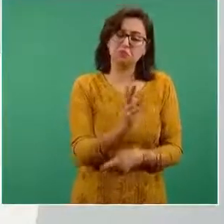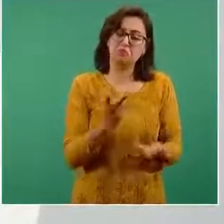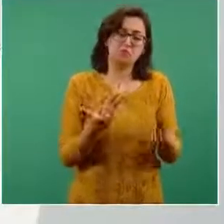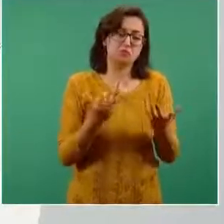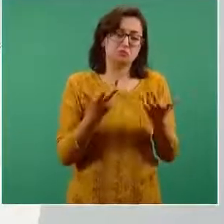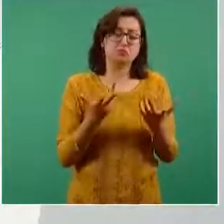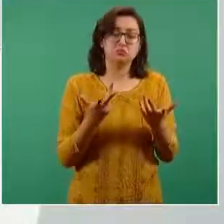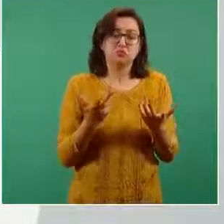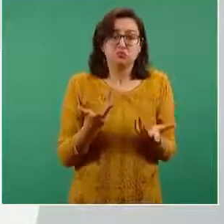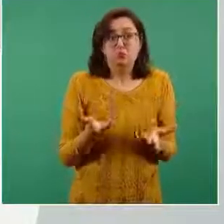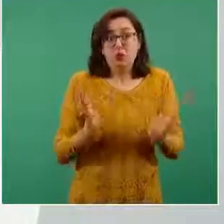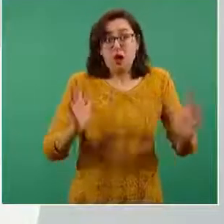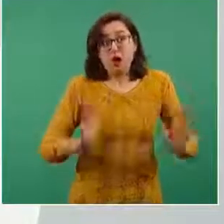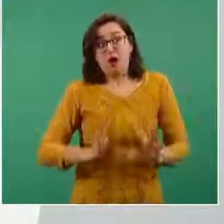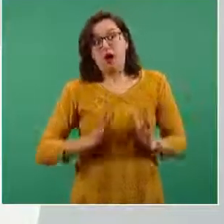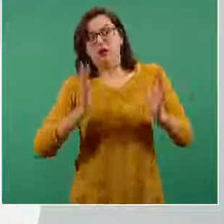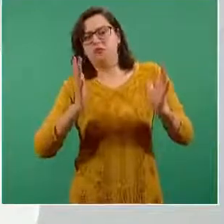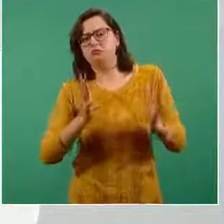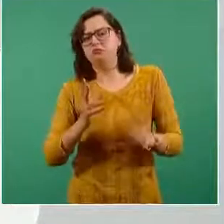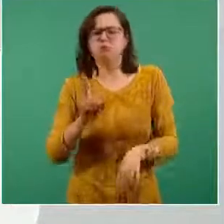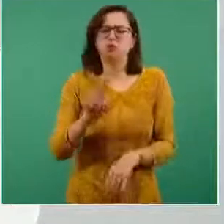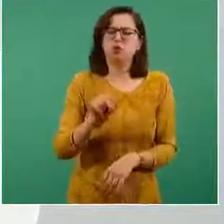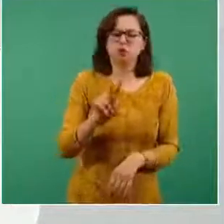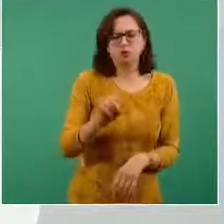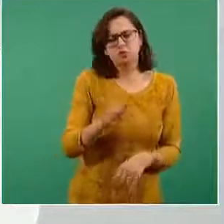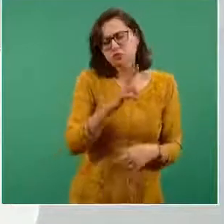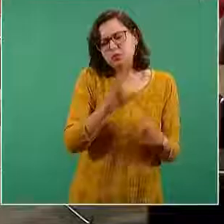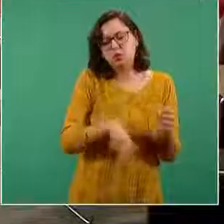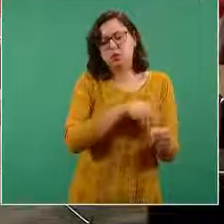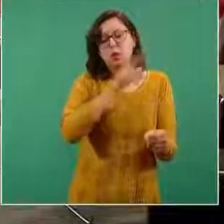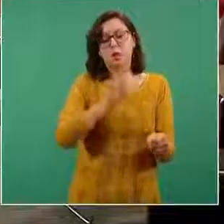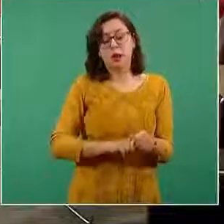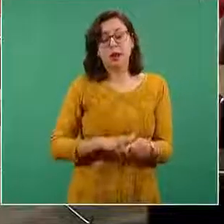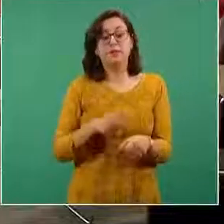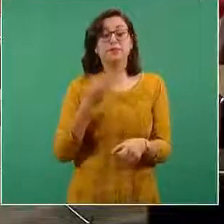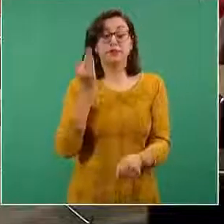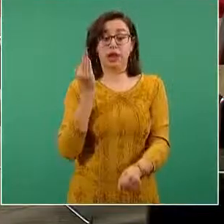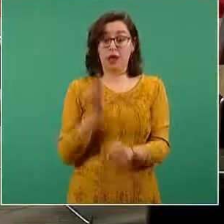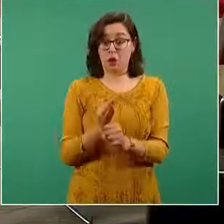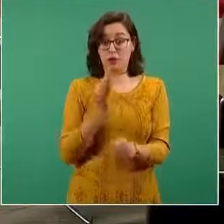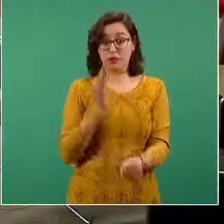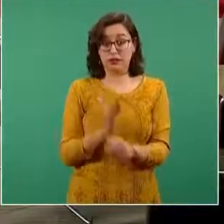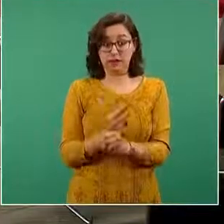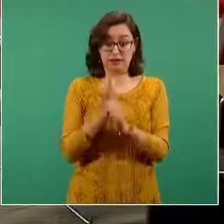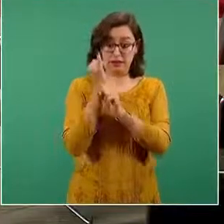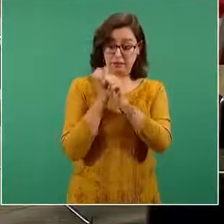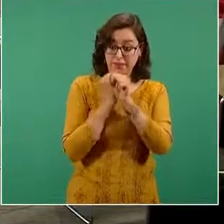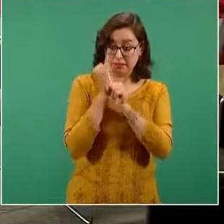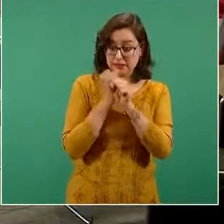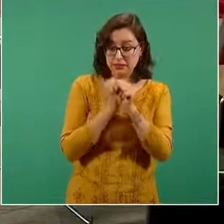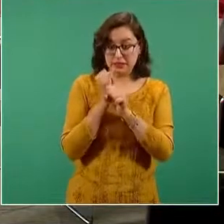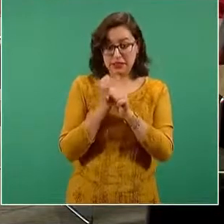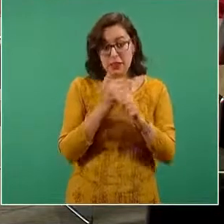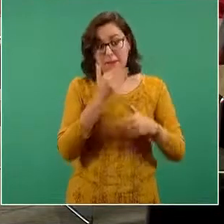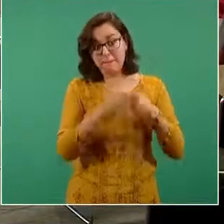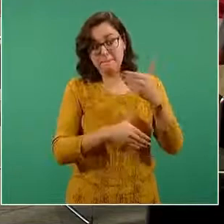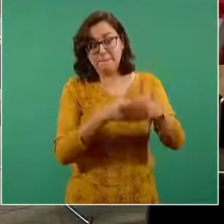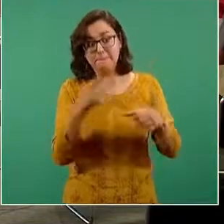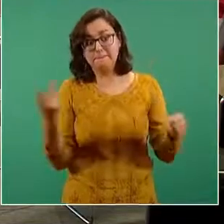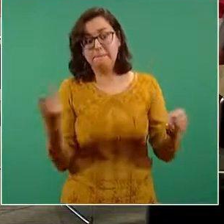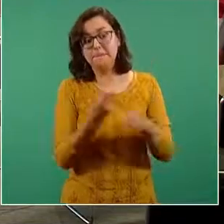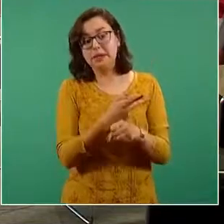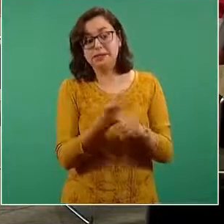en esta expectativa de vigilancia y de búsqueda de información de qué puede ocurrir con las nuevas variantes que se